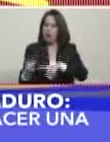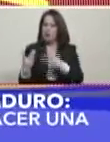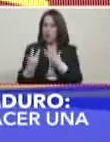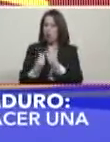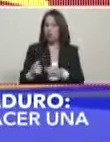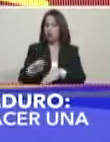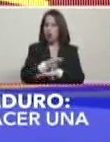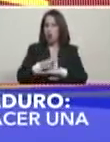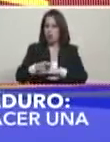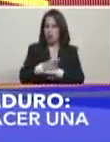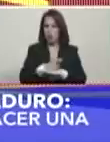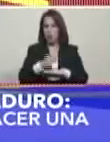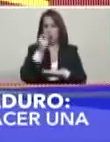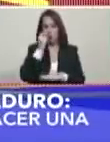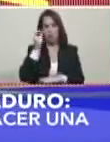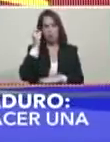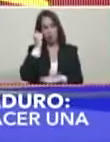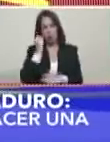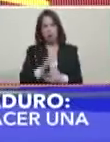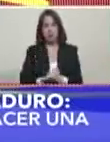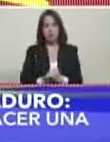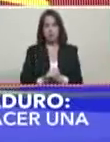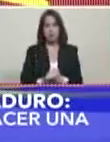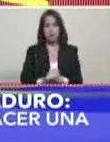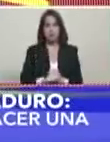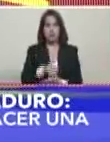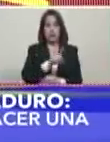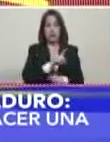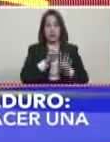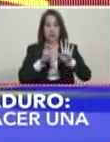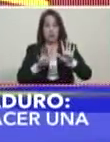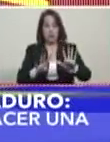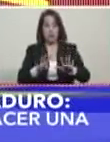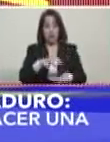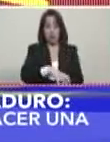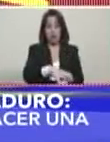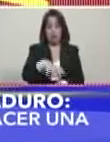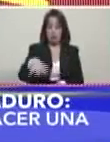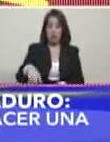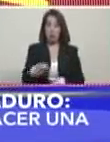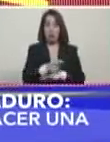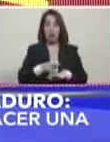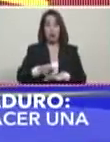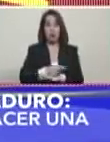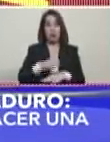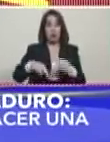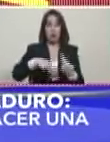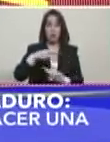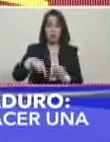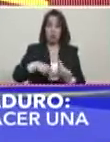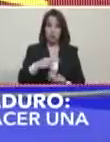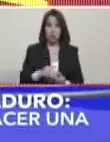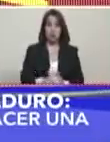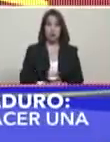y gobernadoras de los 19 estados que gobierna la revolución.